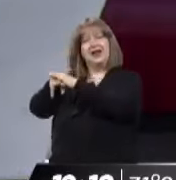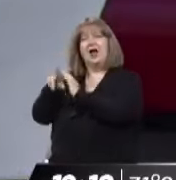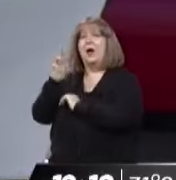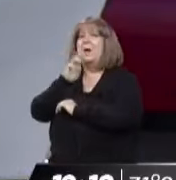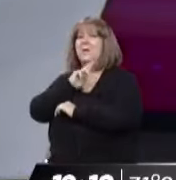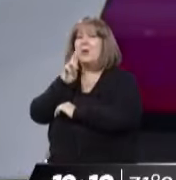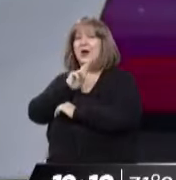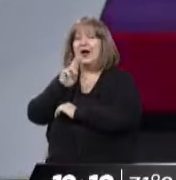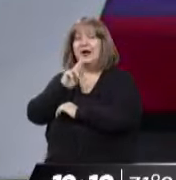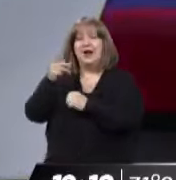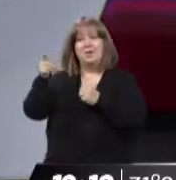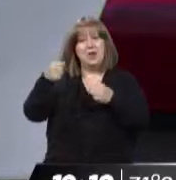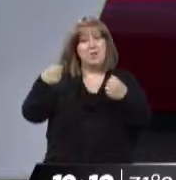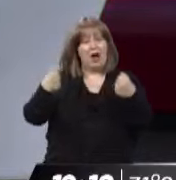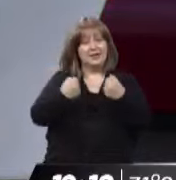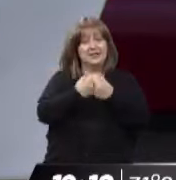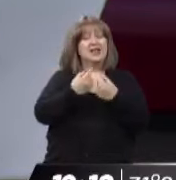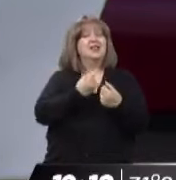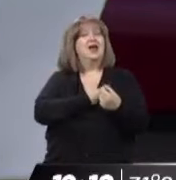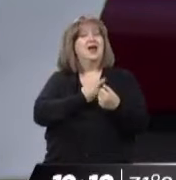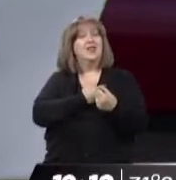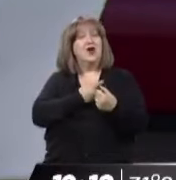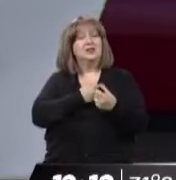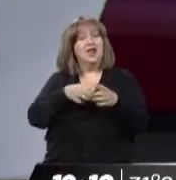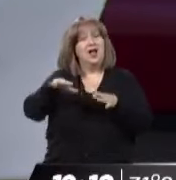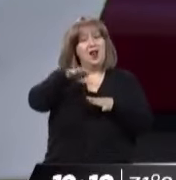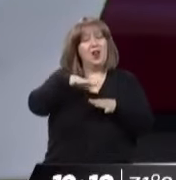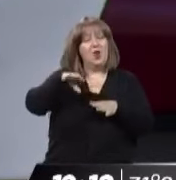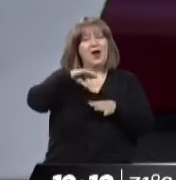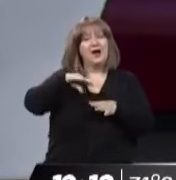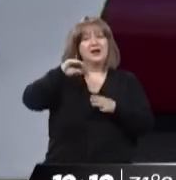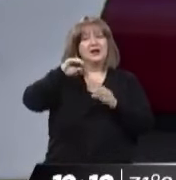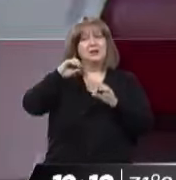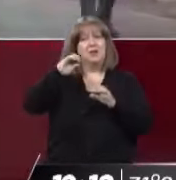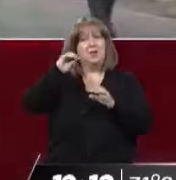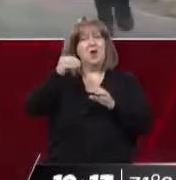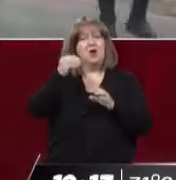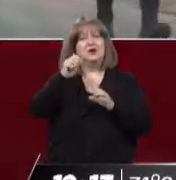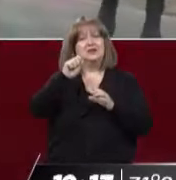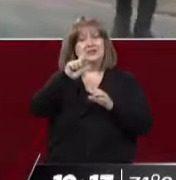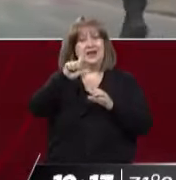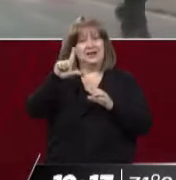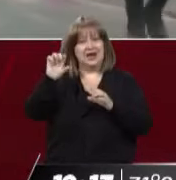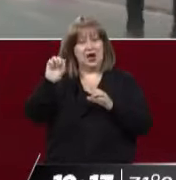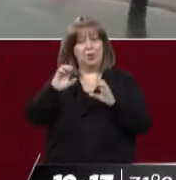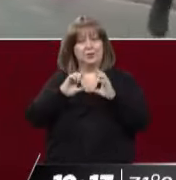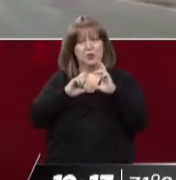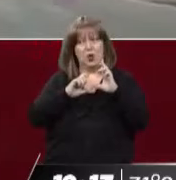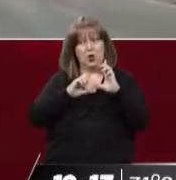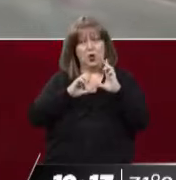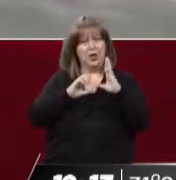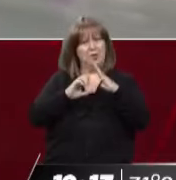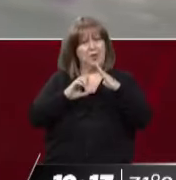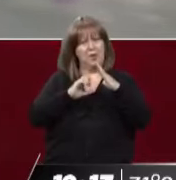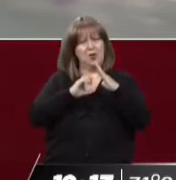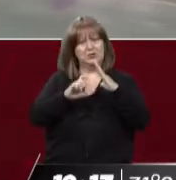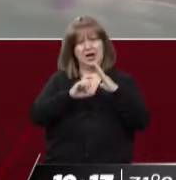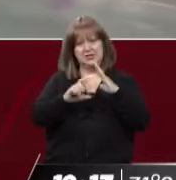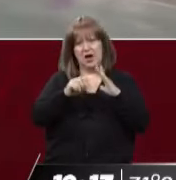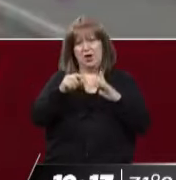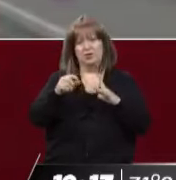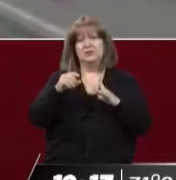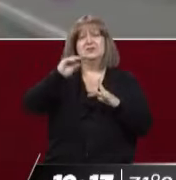recordemos, después de este accidente que ocurrió en la zona del Chayao, donde 16 personas quedaron heridas y 4 de ellas fueron